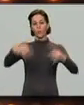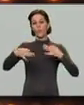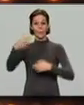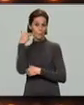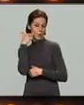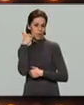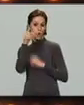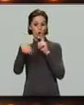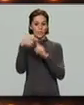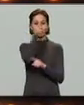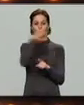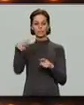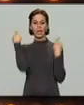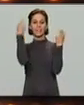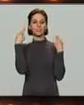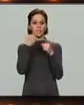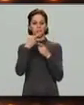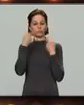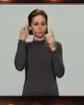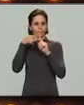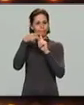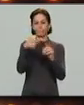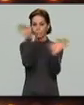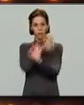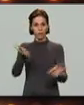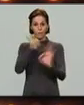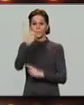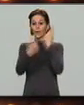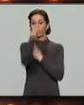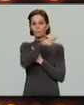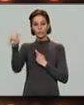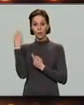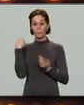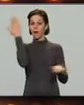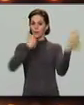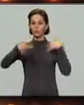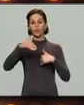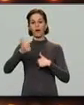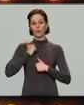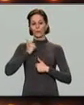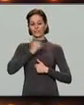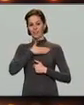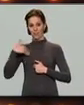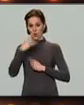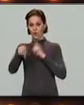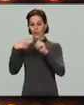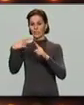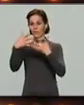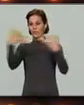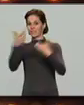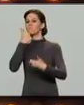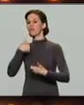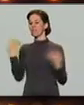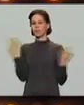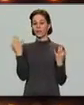El temor siempre había sido la excusa para que nuestro pueblo no lo intentara, y había quienes querían seguir